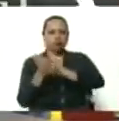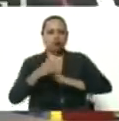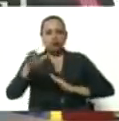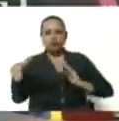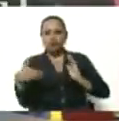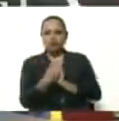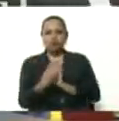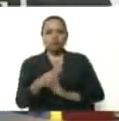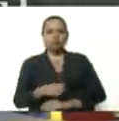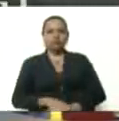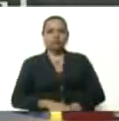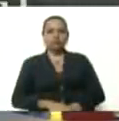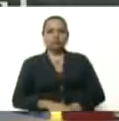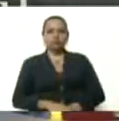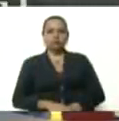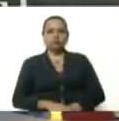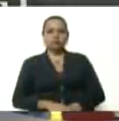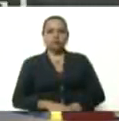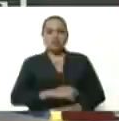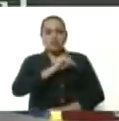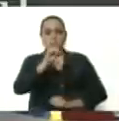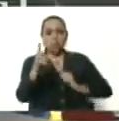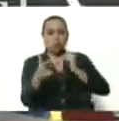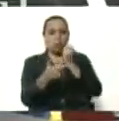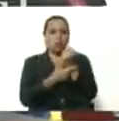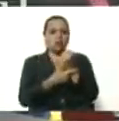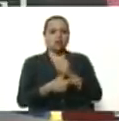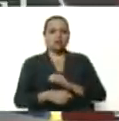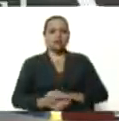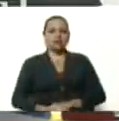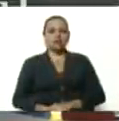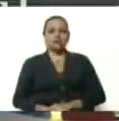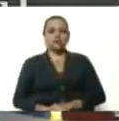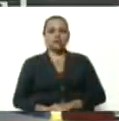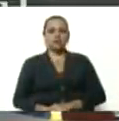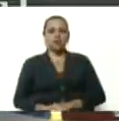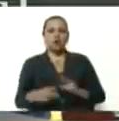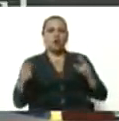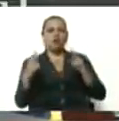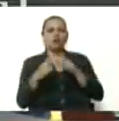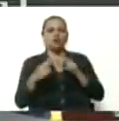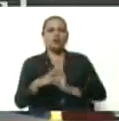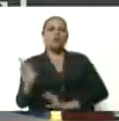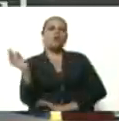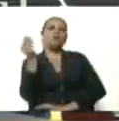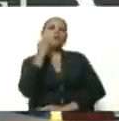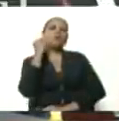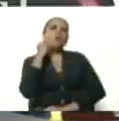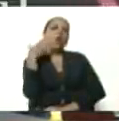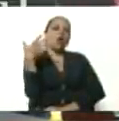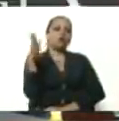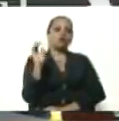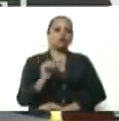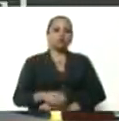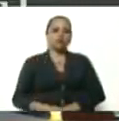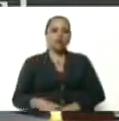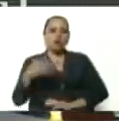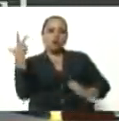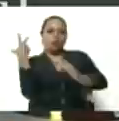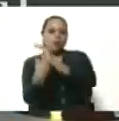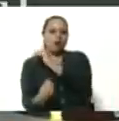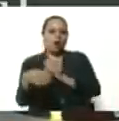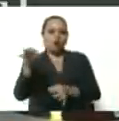que destruir. Y el tal Guaidó, mejor conocido como el Bobolongo, como el prófugo de la